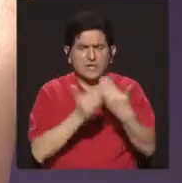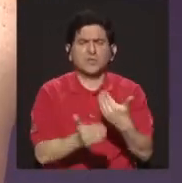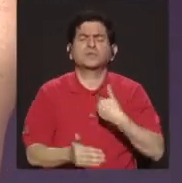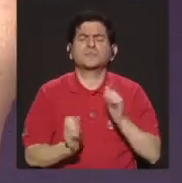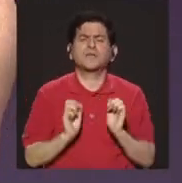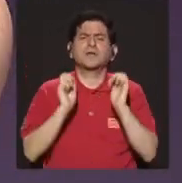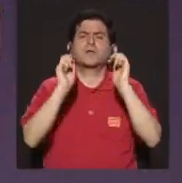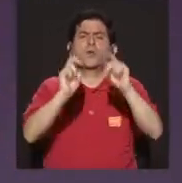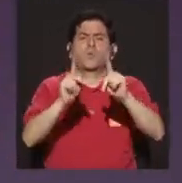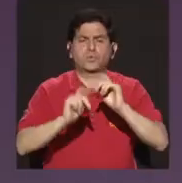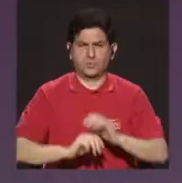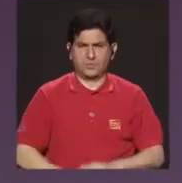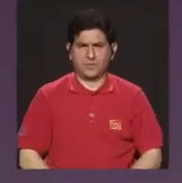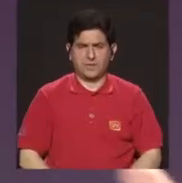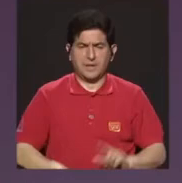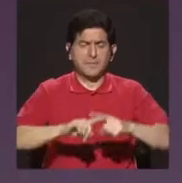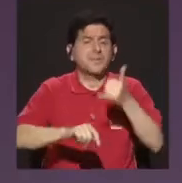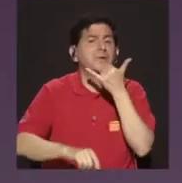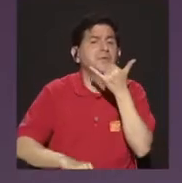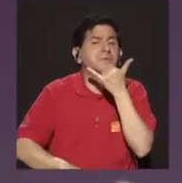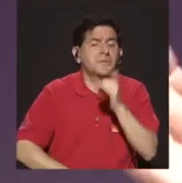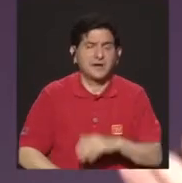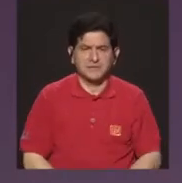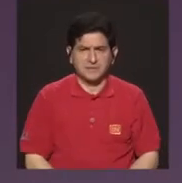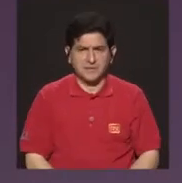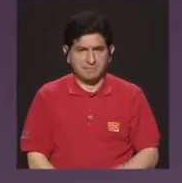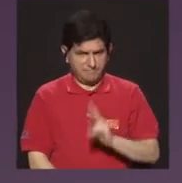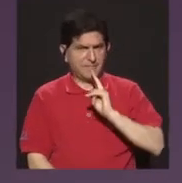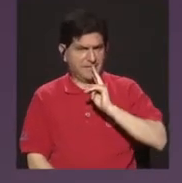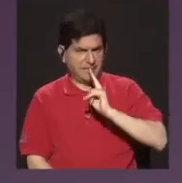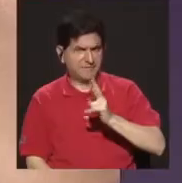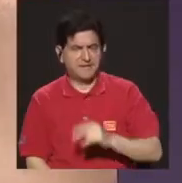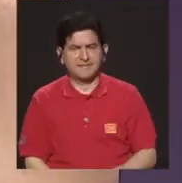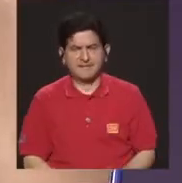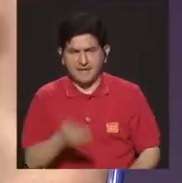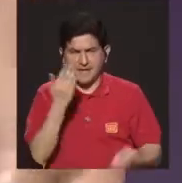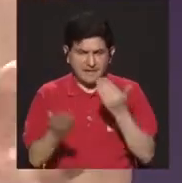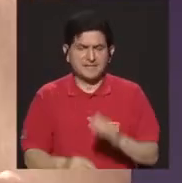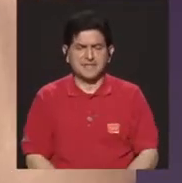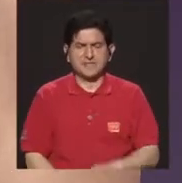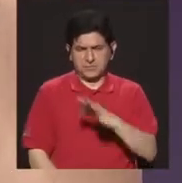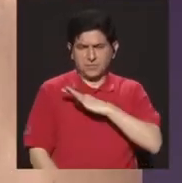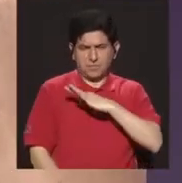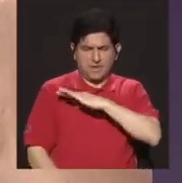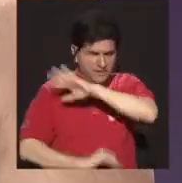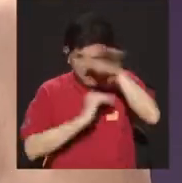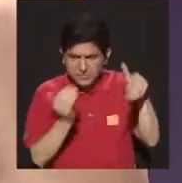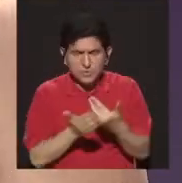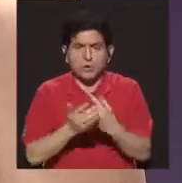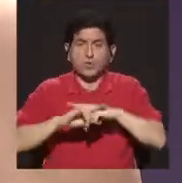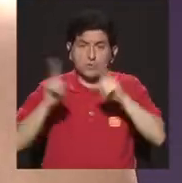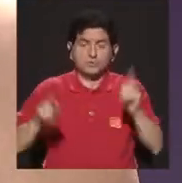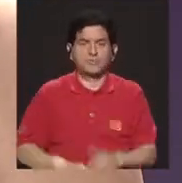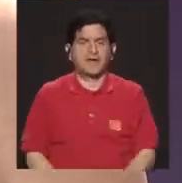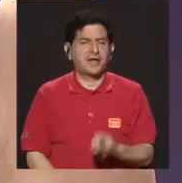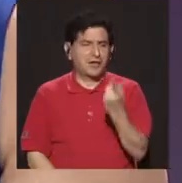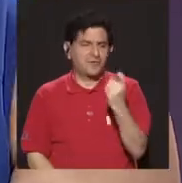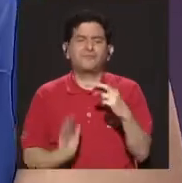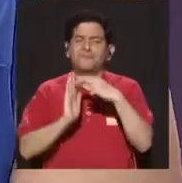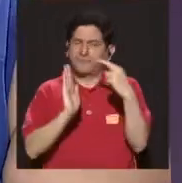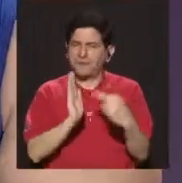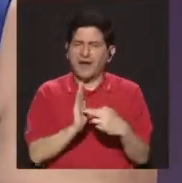oportunidad y entonces qué pasará con esto ciertamente digamos aunque sea bien demanial históricamente ha habido una falta de regulación